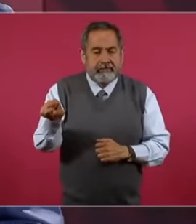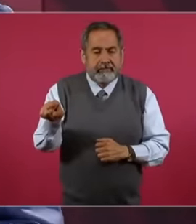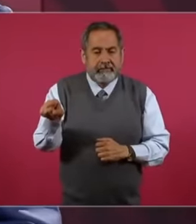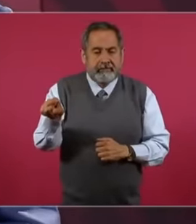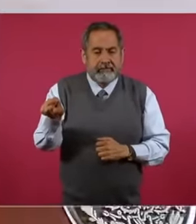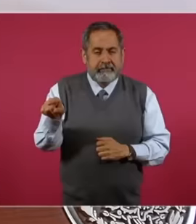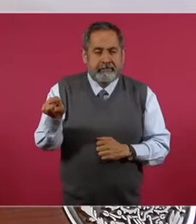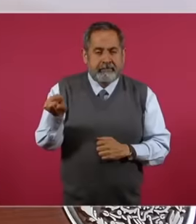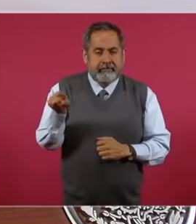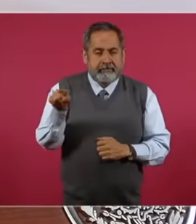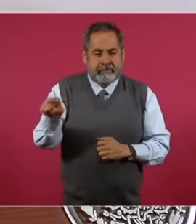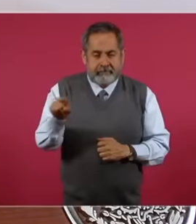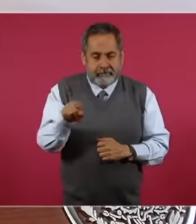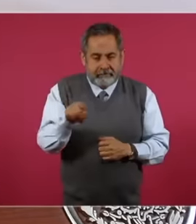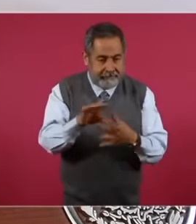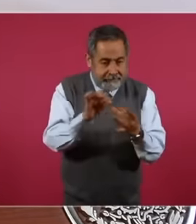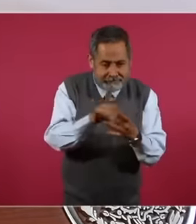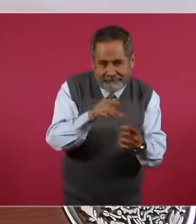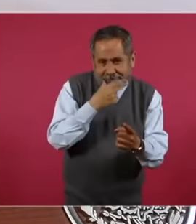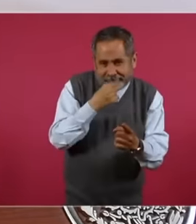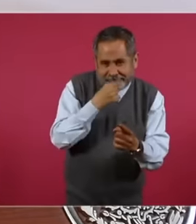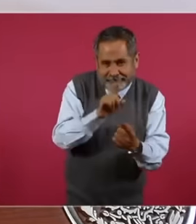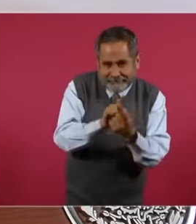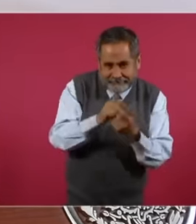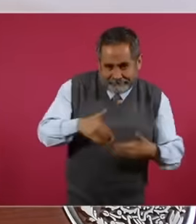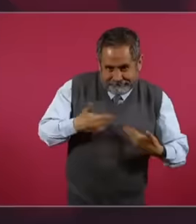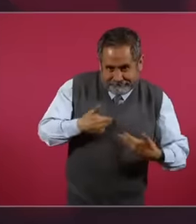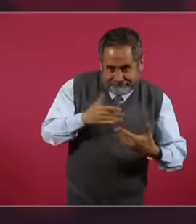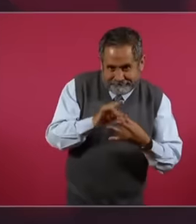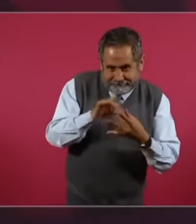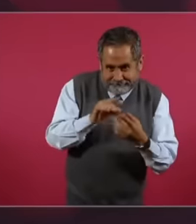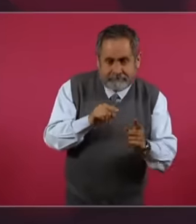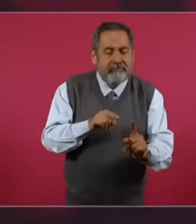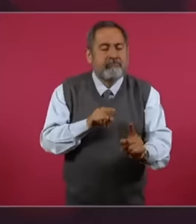a su informante de Anabel